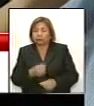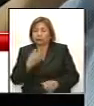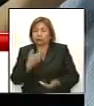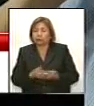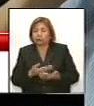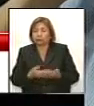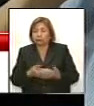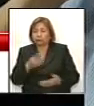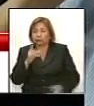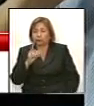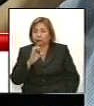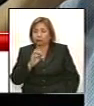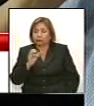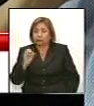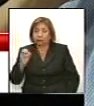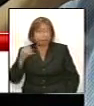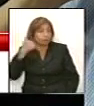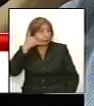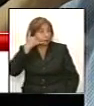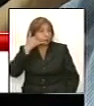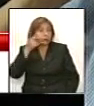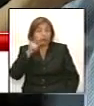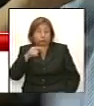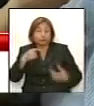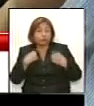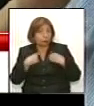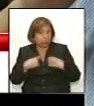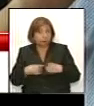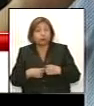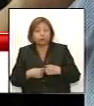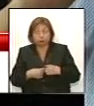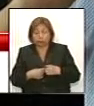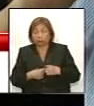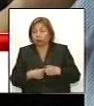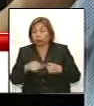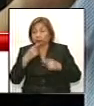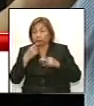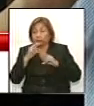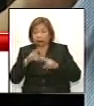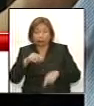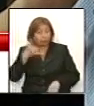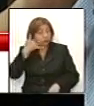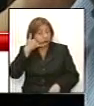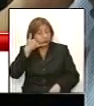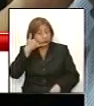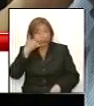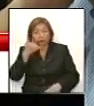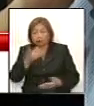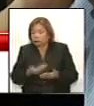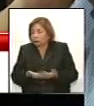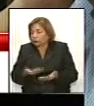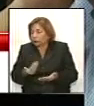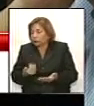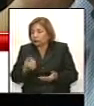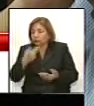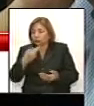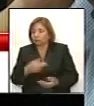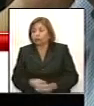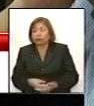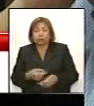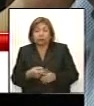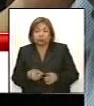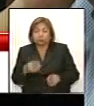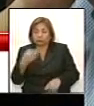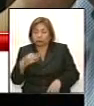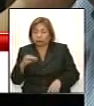la línea 100 y son abogados quienes están contestando. Entonces la idea es, en este caso, contestarle lo antes posible, pero